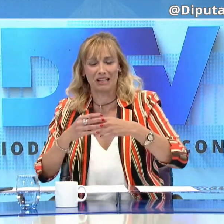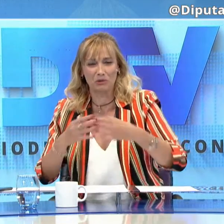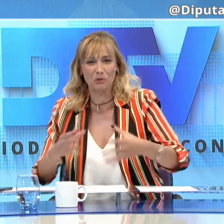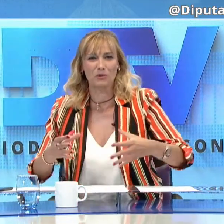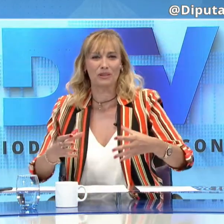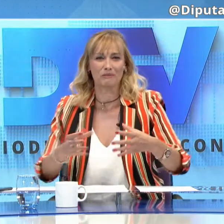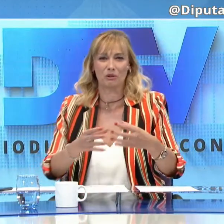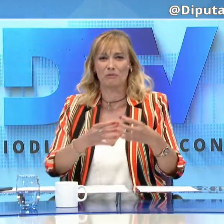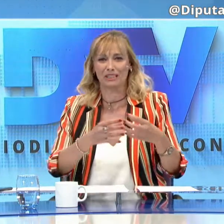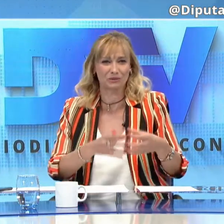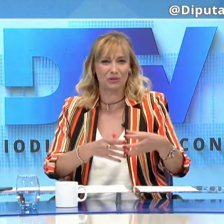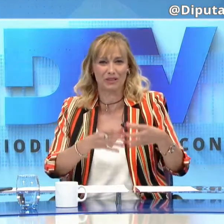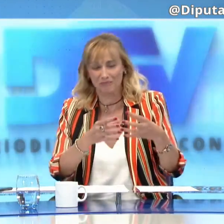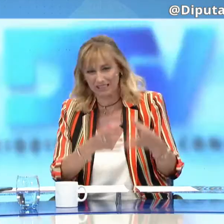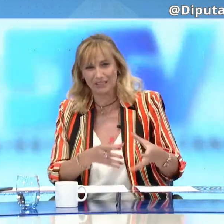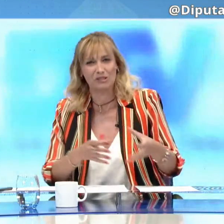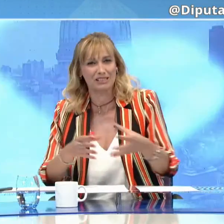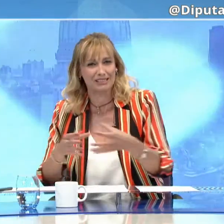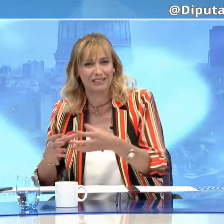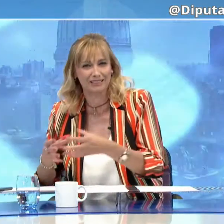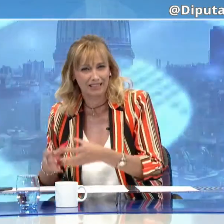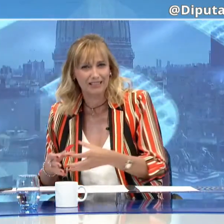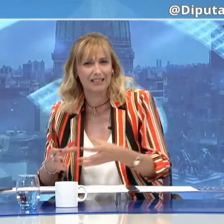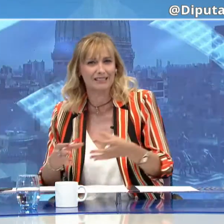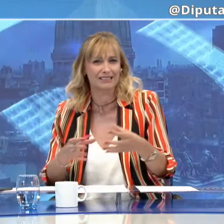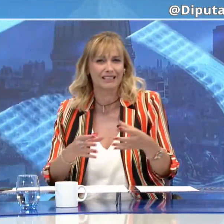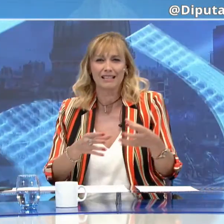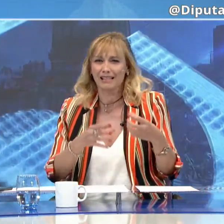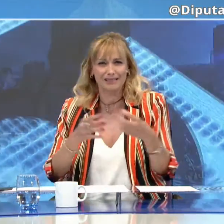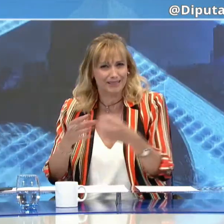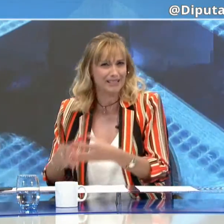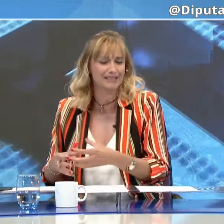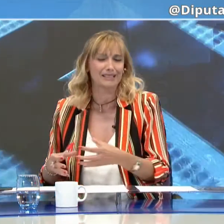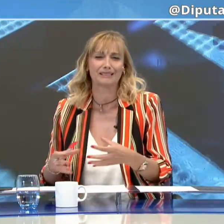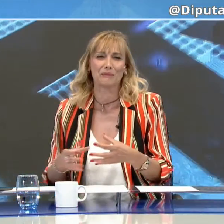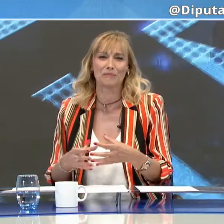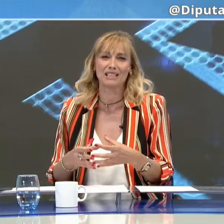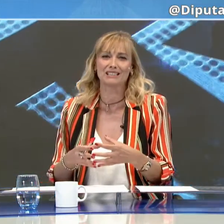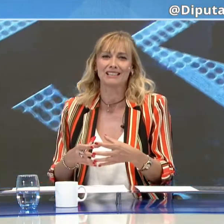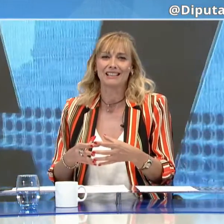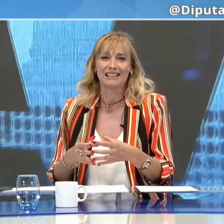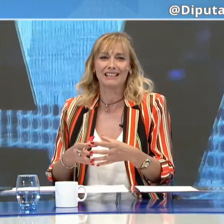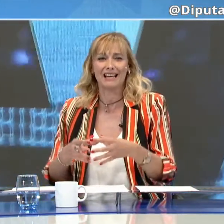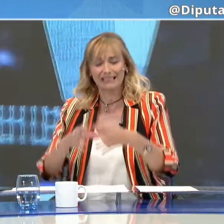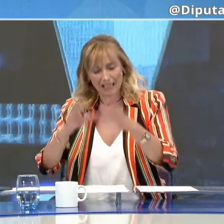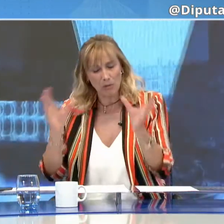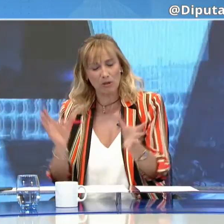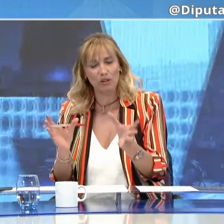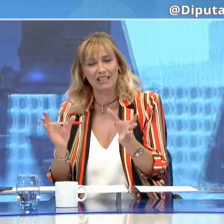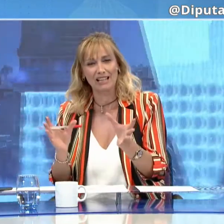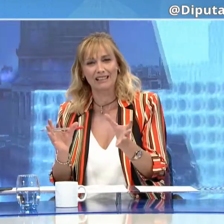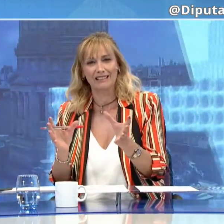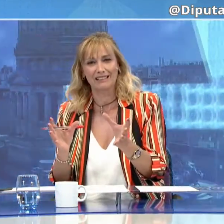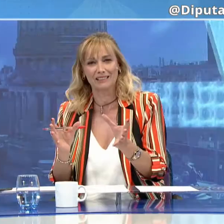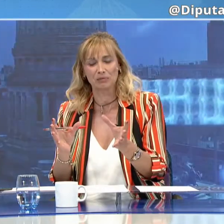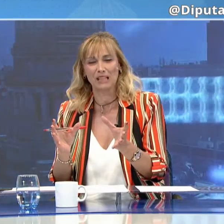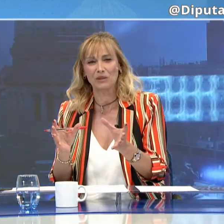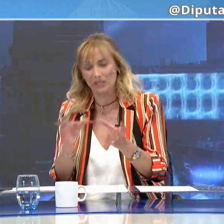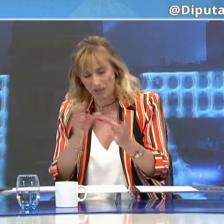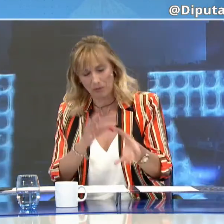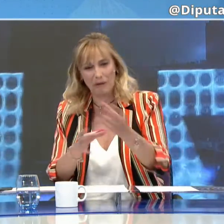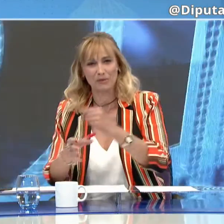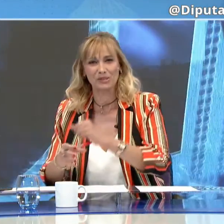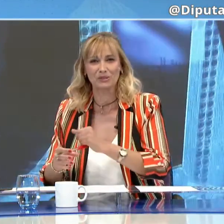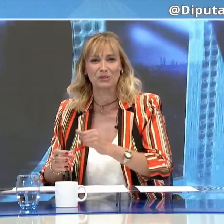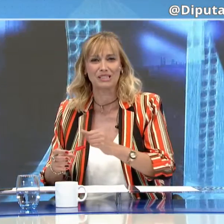de salud, convirtiendo en ministerios en secretarías, en ciencia también? Arrancamos por lo general, diputado,